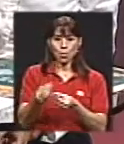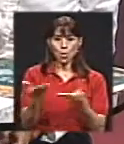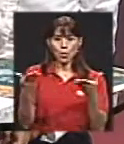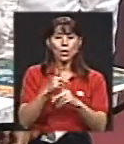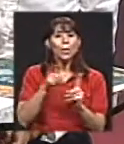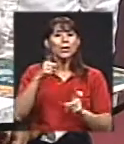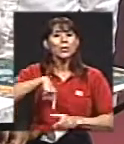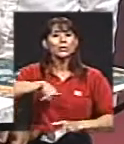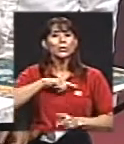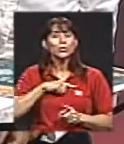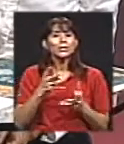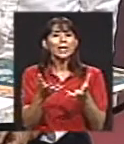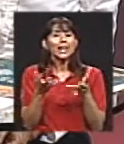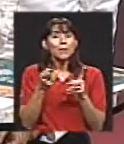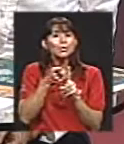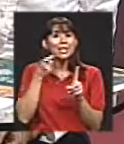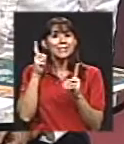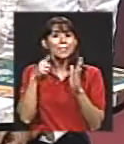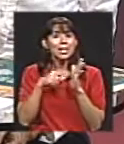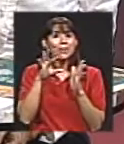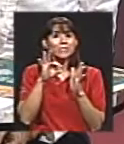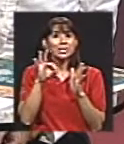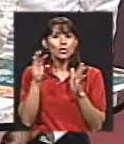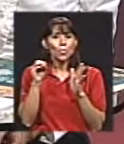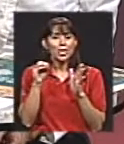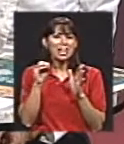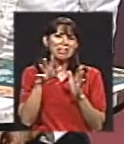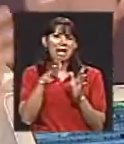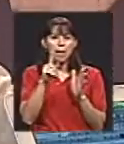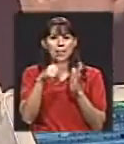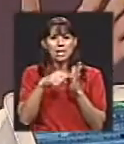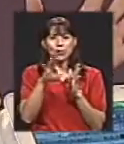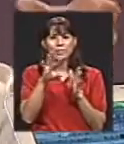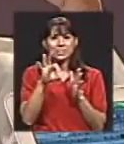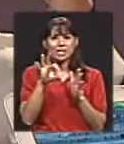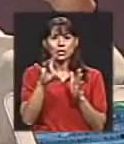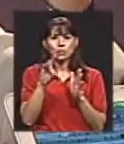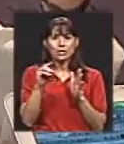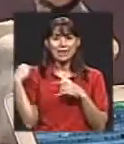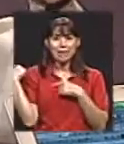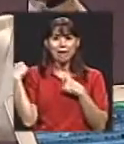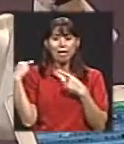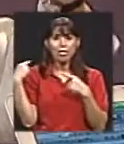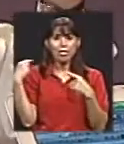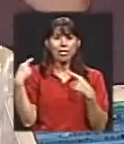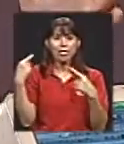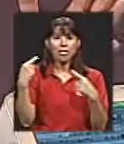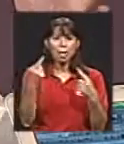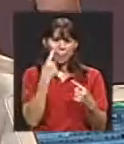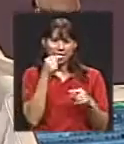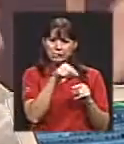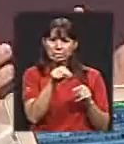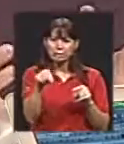desde en 1990 1980 hacia acá para ir haciendo ese ligamento y ver